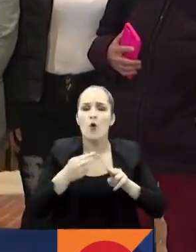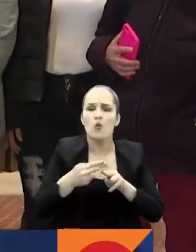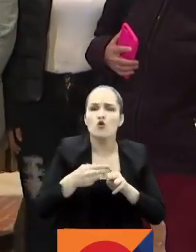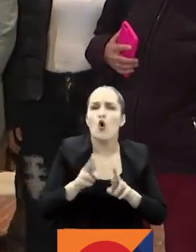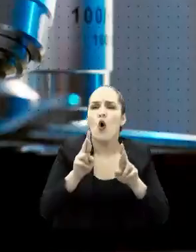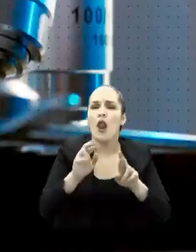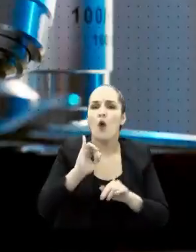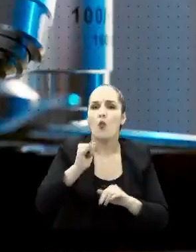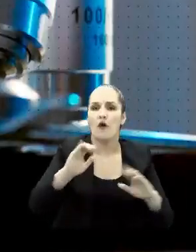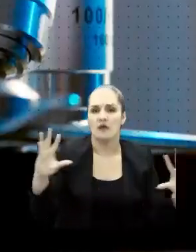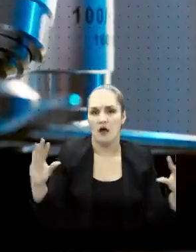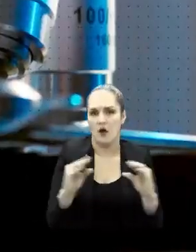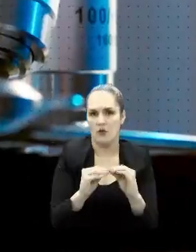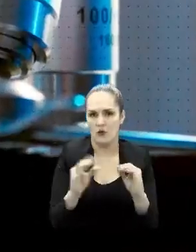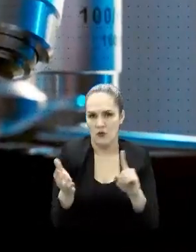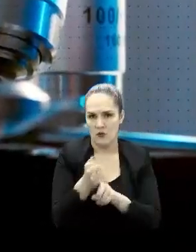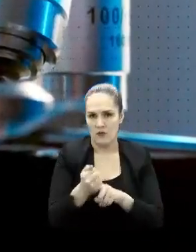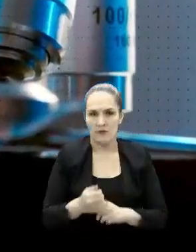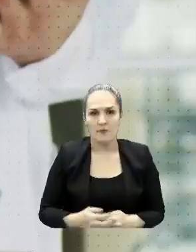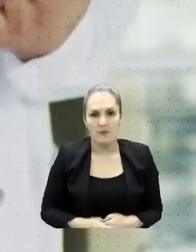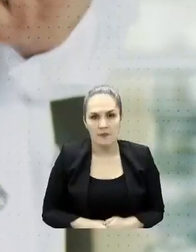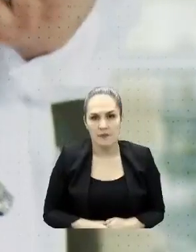jueves.